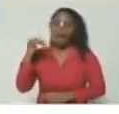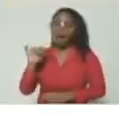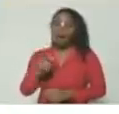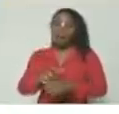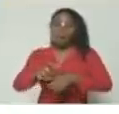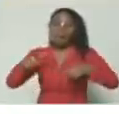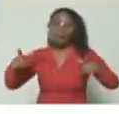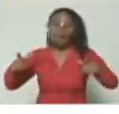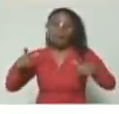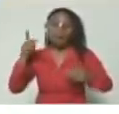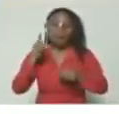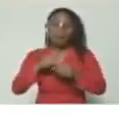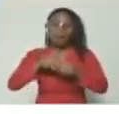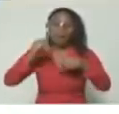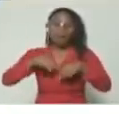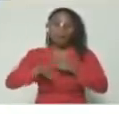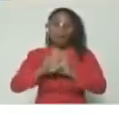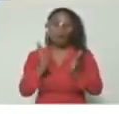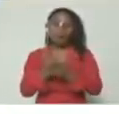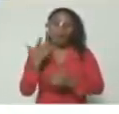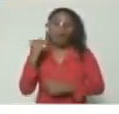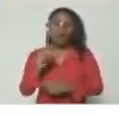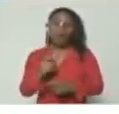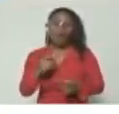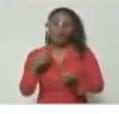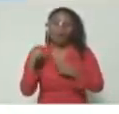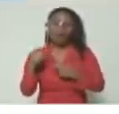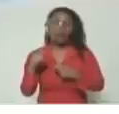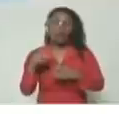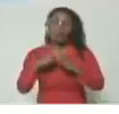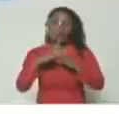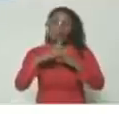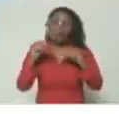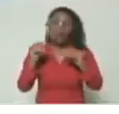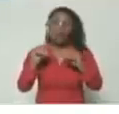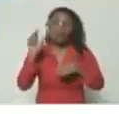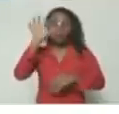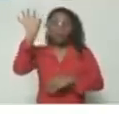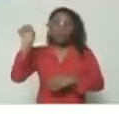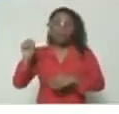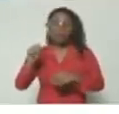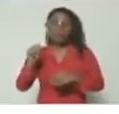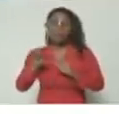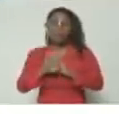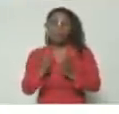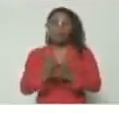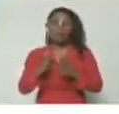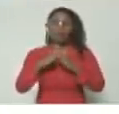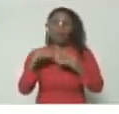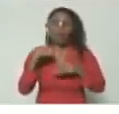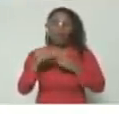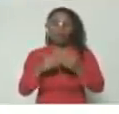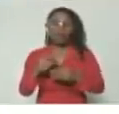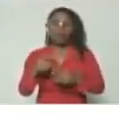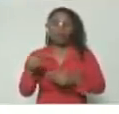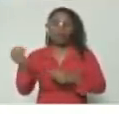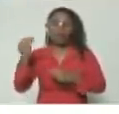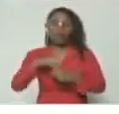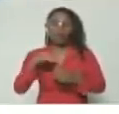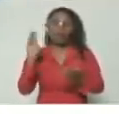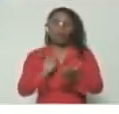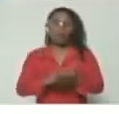mayor reserva de petróleo del mundo, tiene que importar combustible. Todos los países del mundo importan combustible, todo, porque establecen